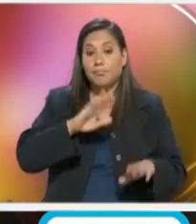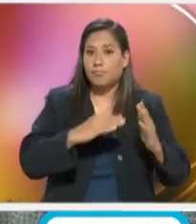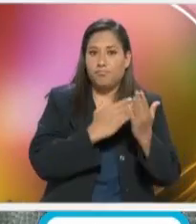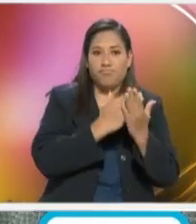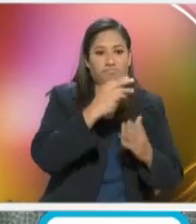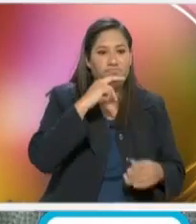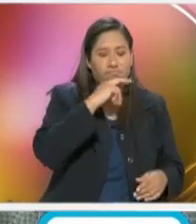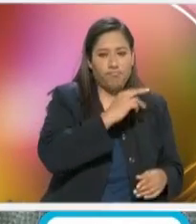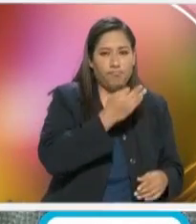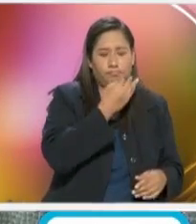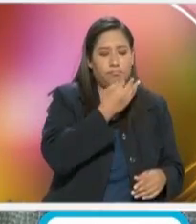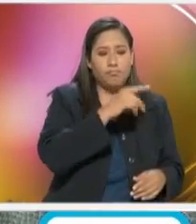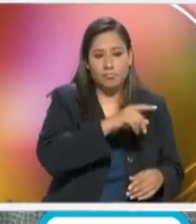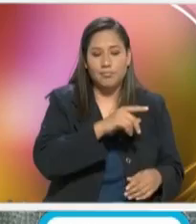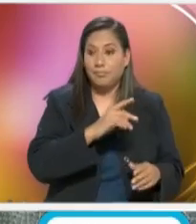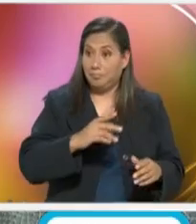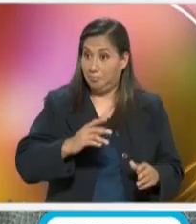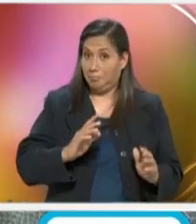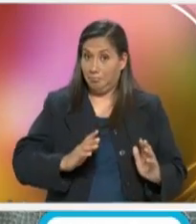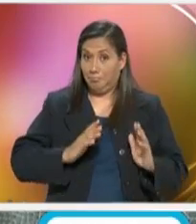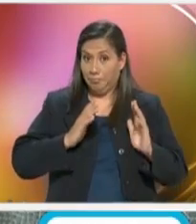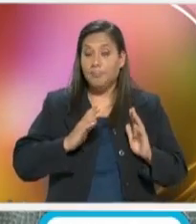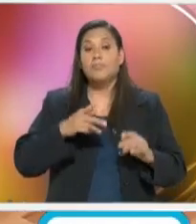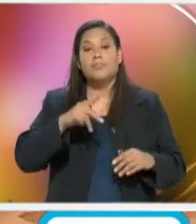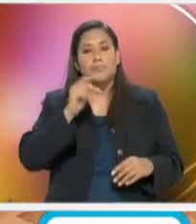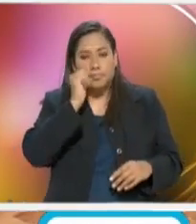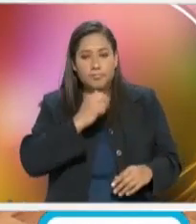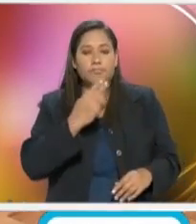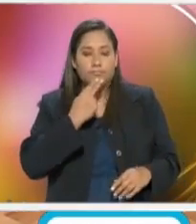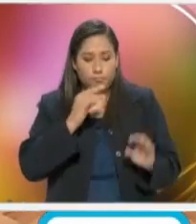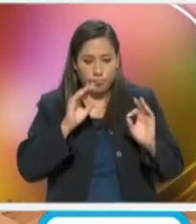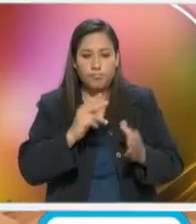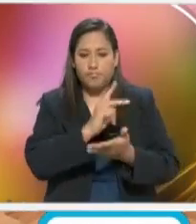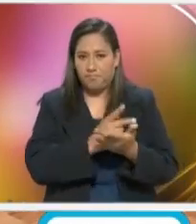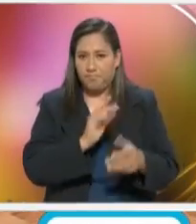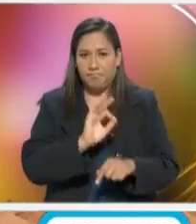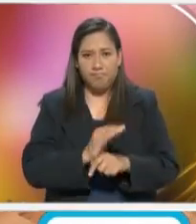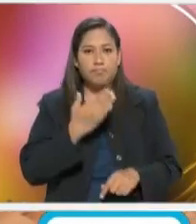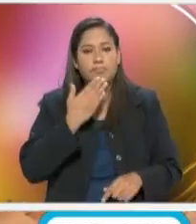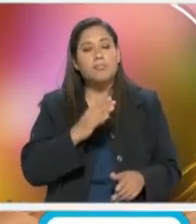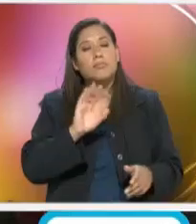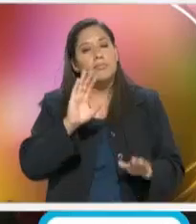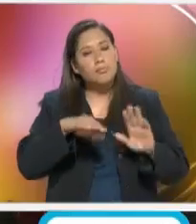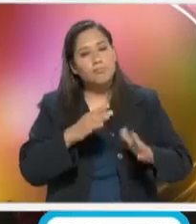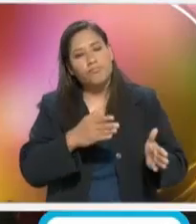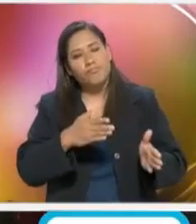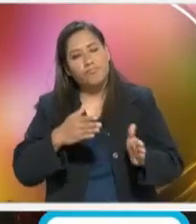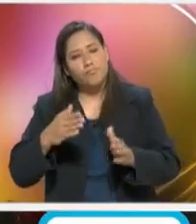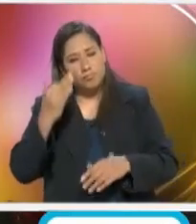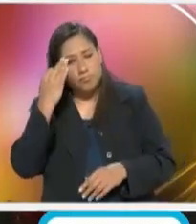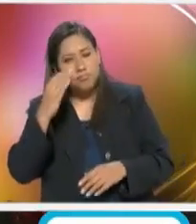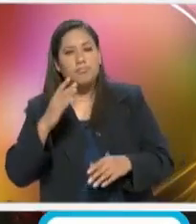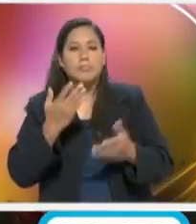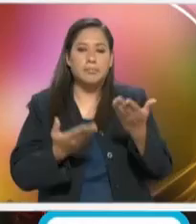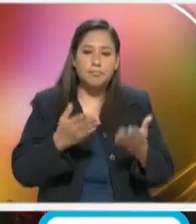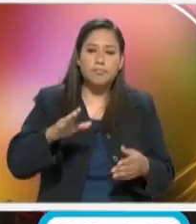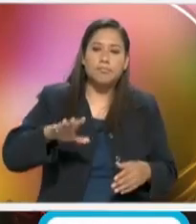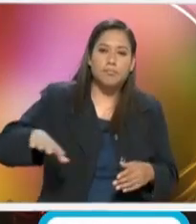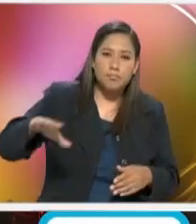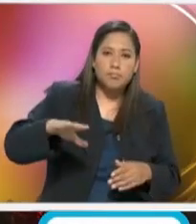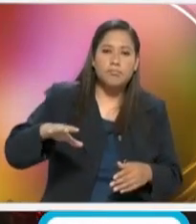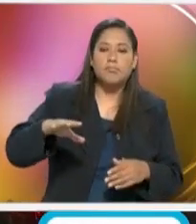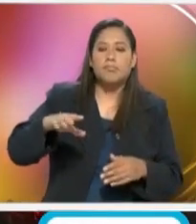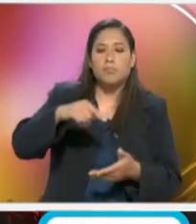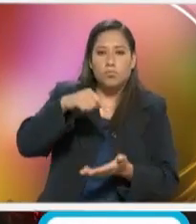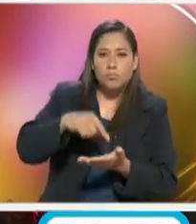rápido, que es una grata sorpresa, Sí. pero siempre funciona el modelo. Tal vez pueda tardarse un poco más dependiendo de la región o del grupo al que